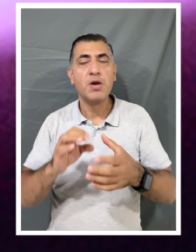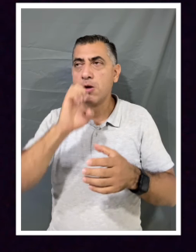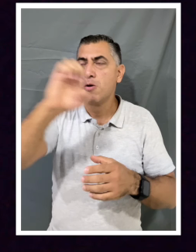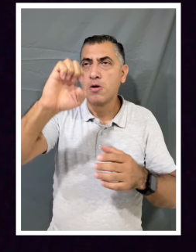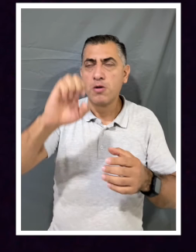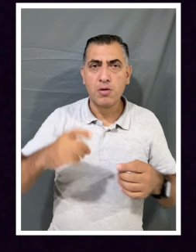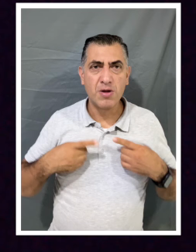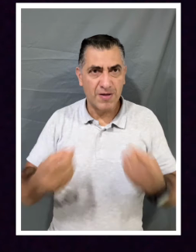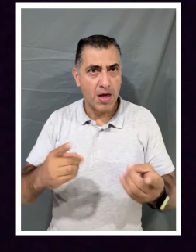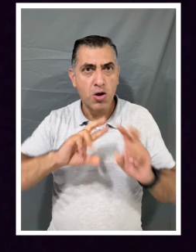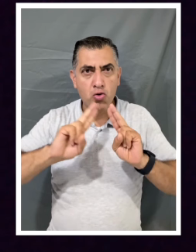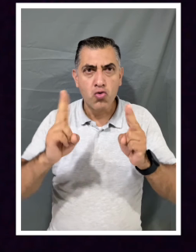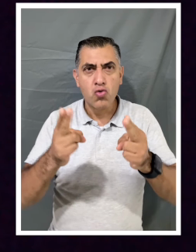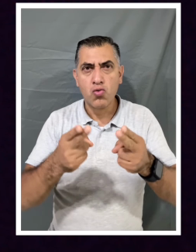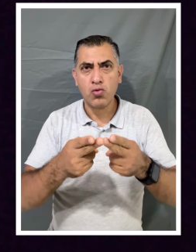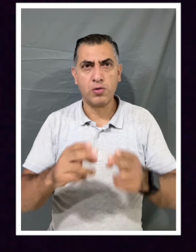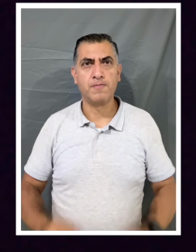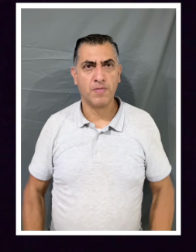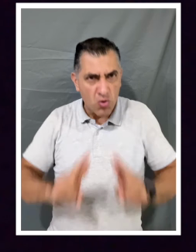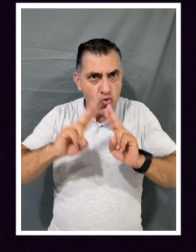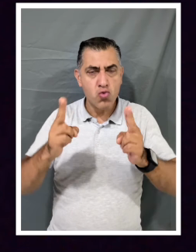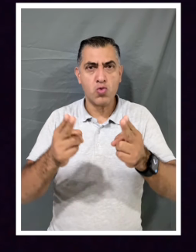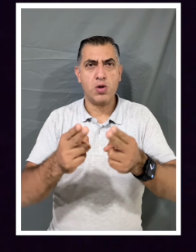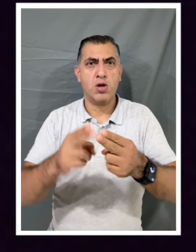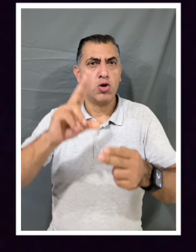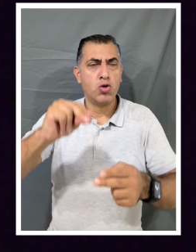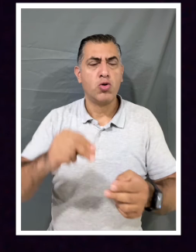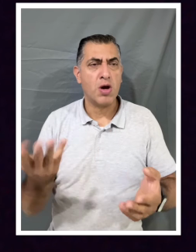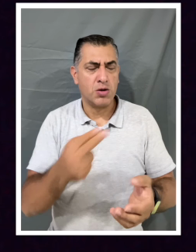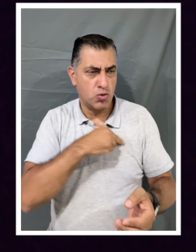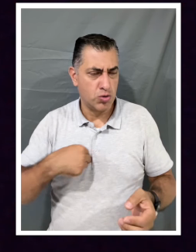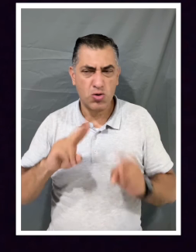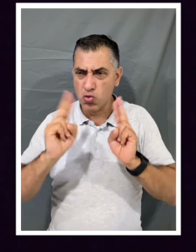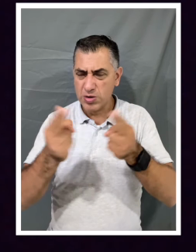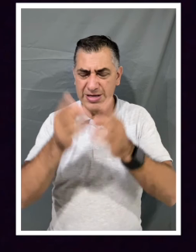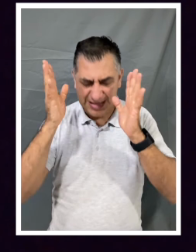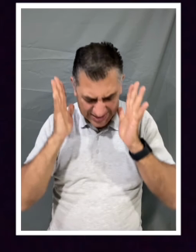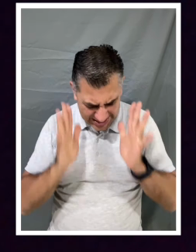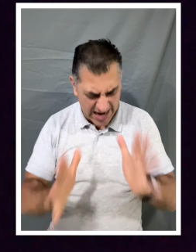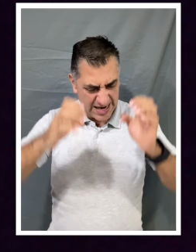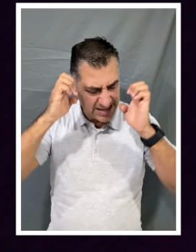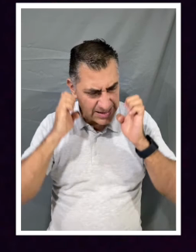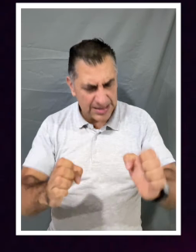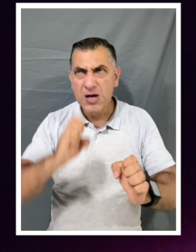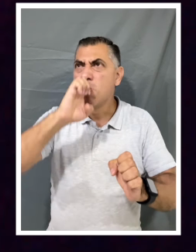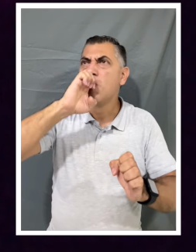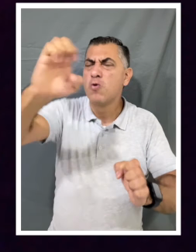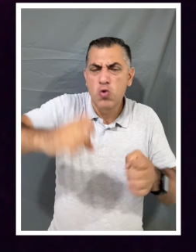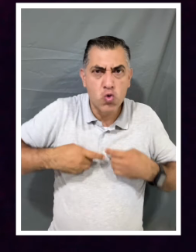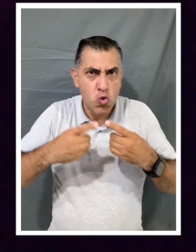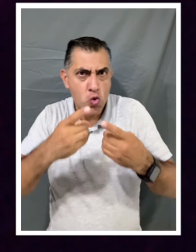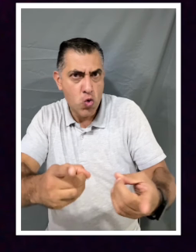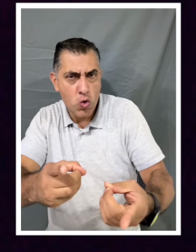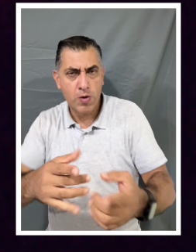espíritu nos dio la unidad es decir la unidad no la generamos nosotros la unidad ya viene en el espíritu él nos las